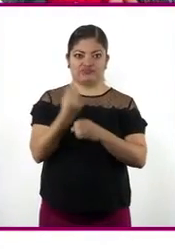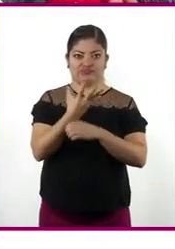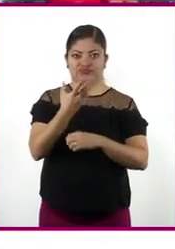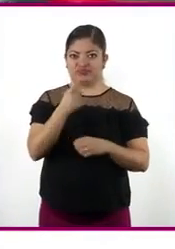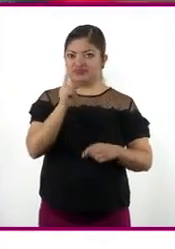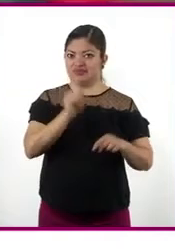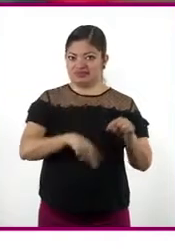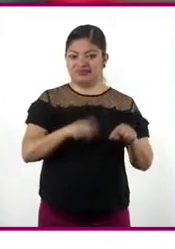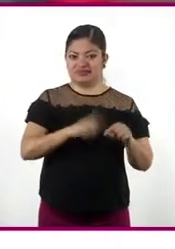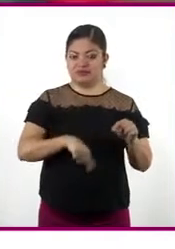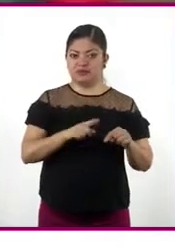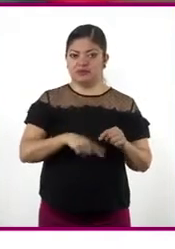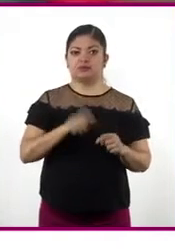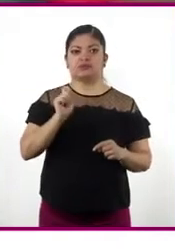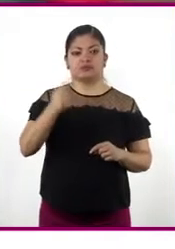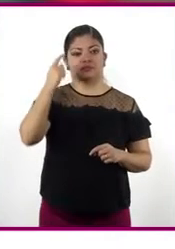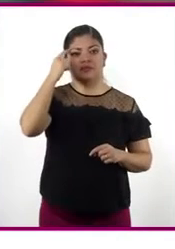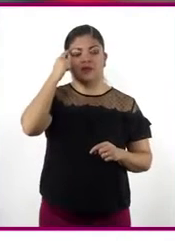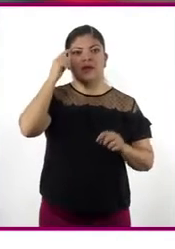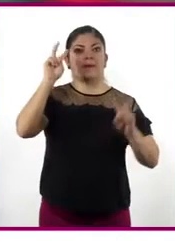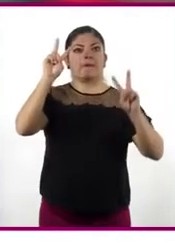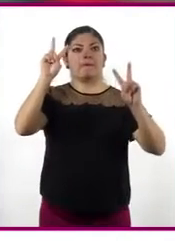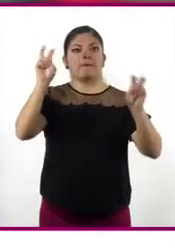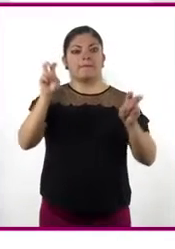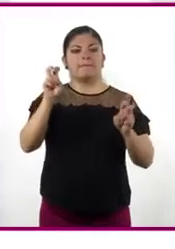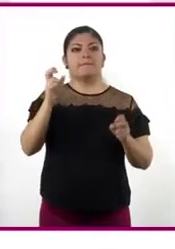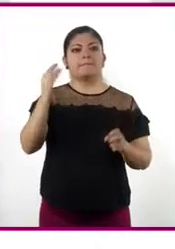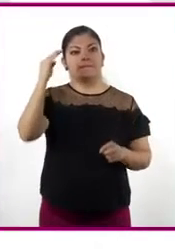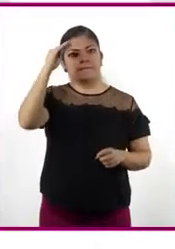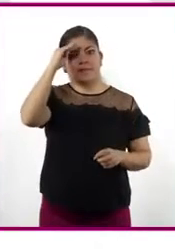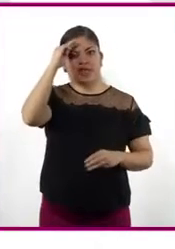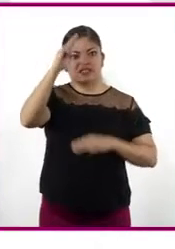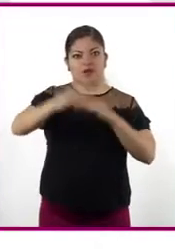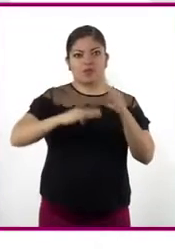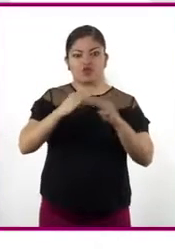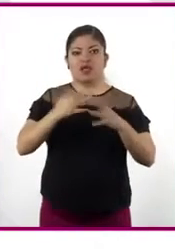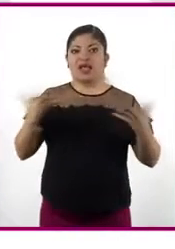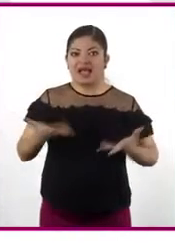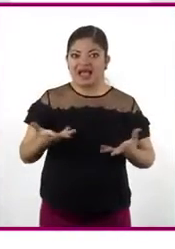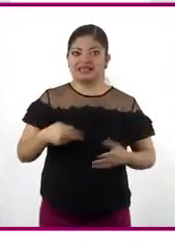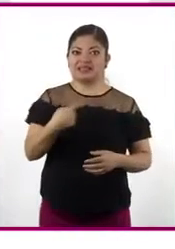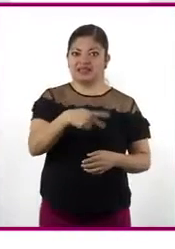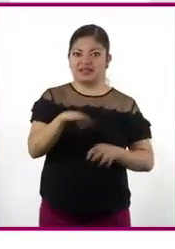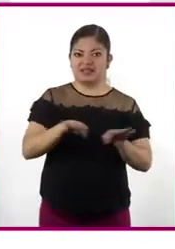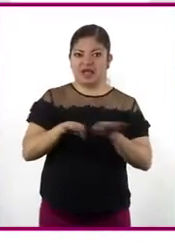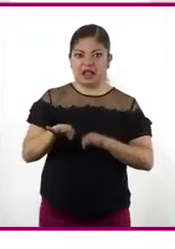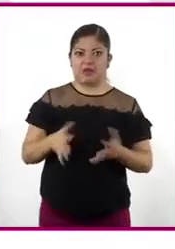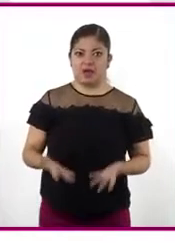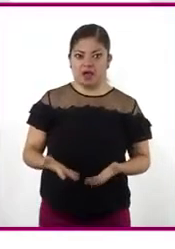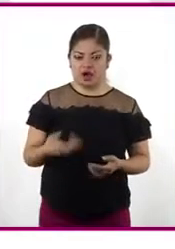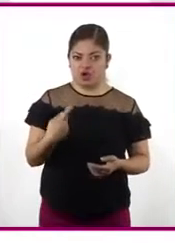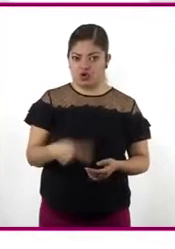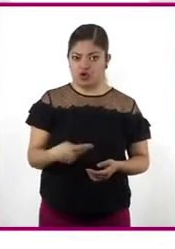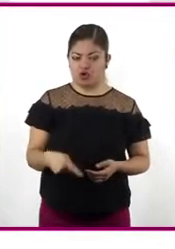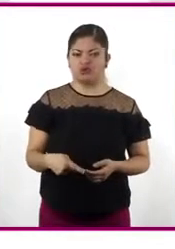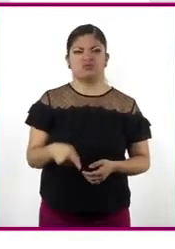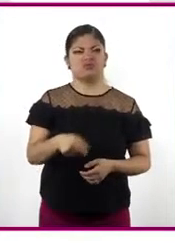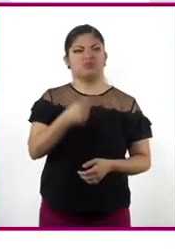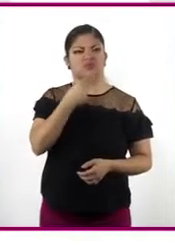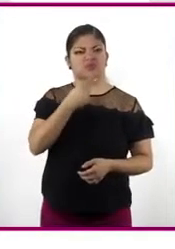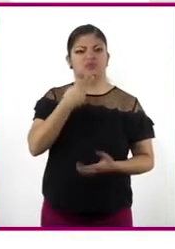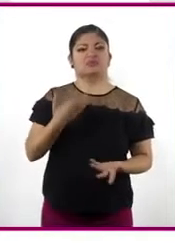creó la frase "Piensa global, actúa local". ¿Qué significa esta frase? Esta